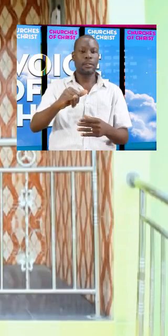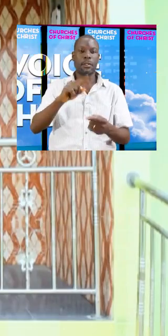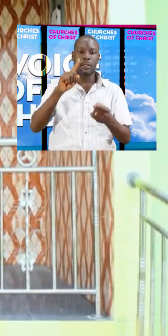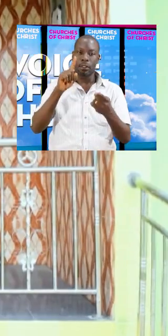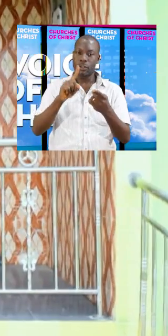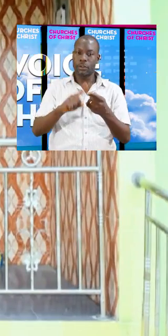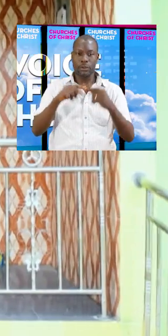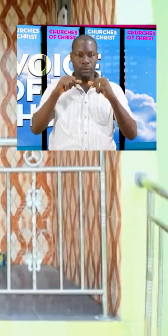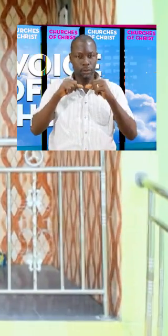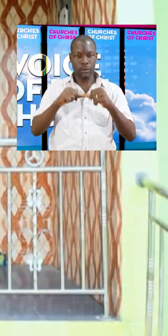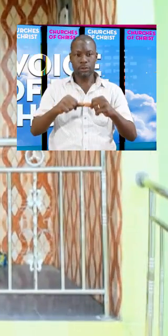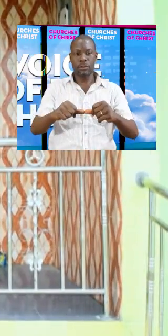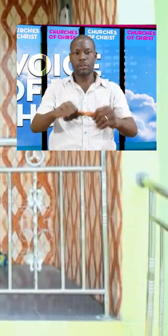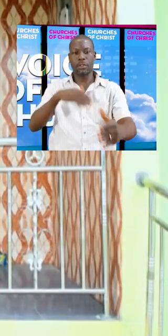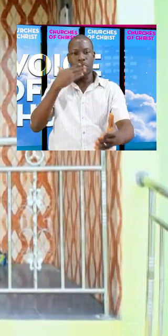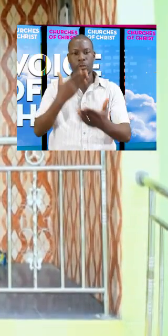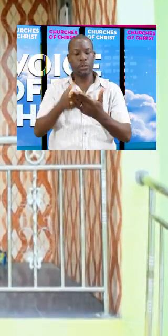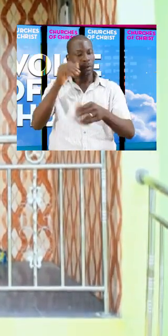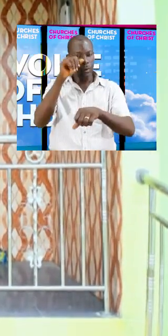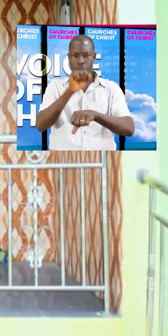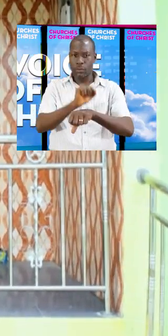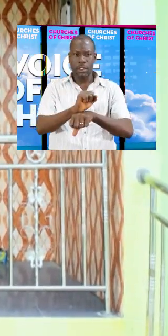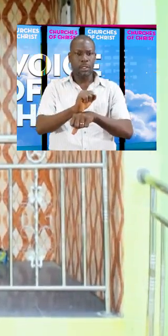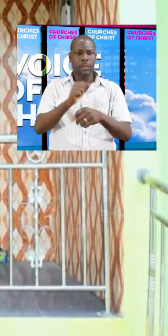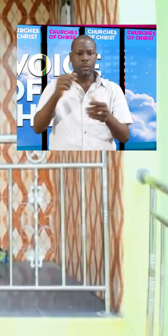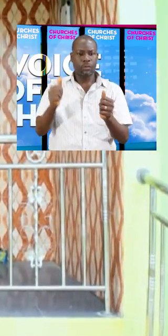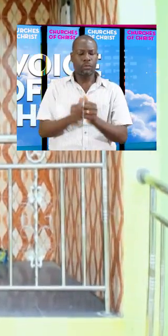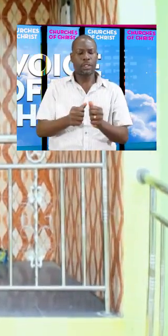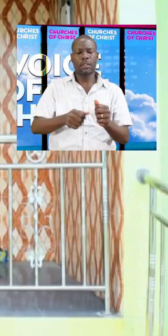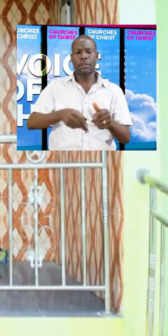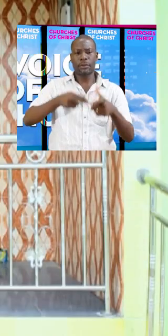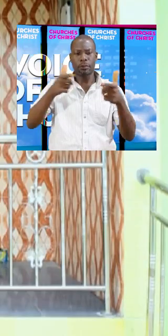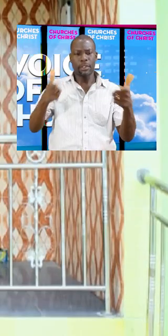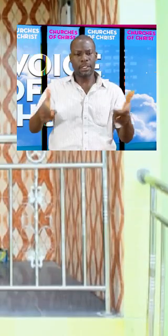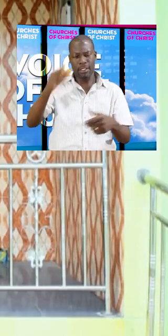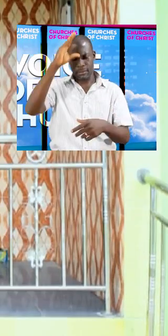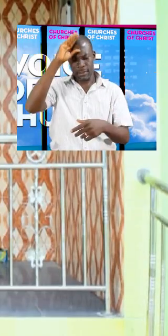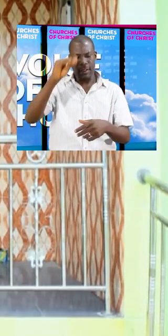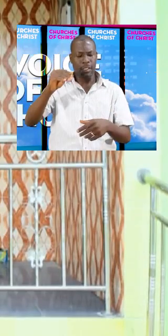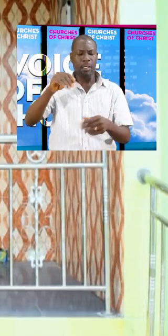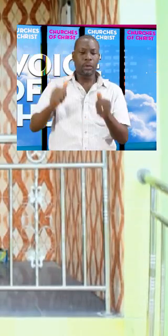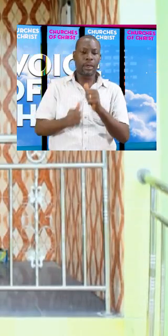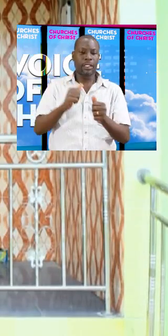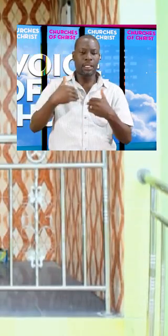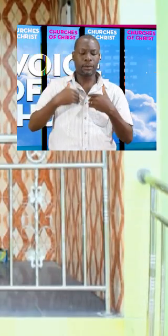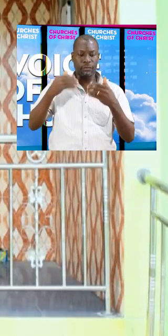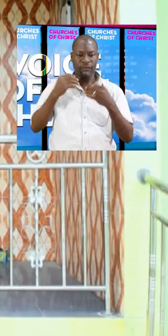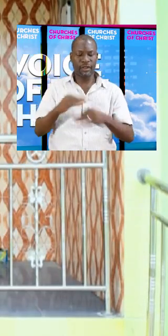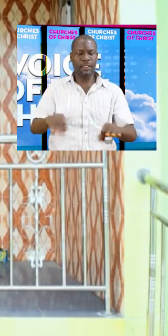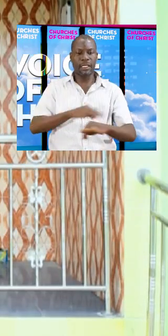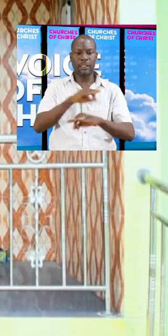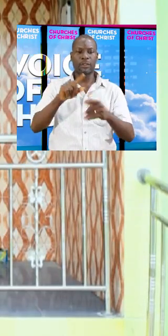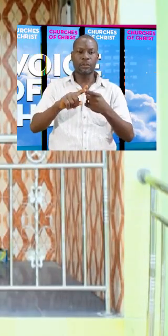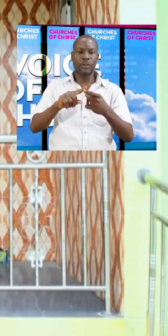so seye be ye bia to aso nim dian tra so koto kranini